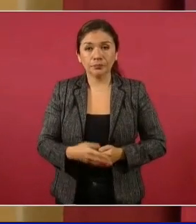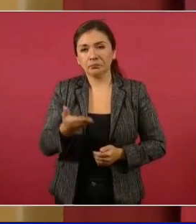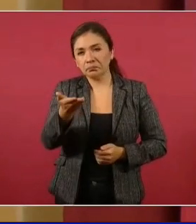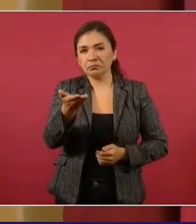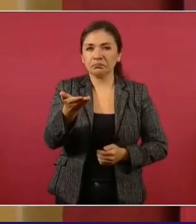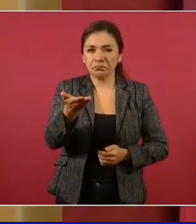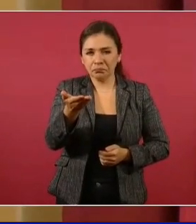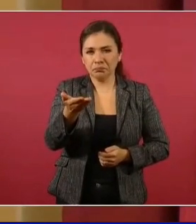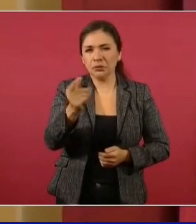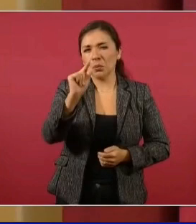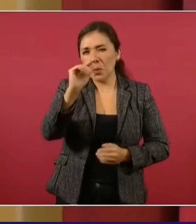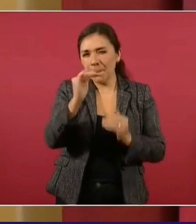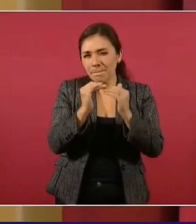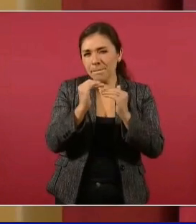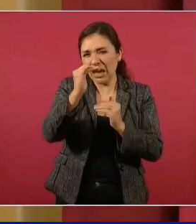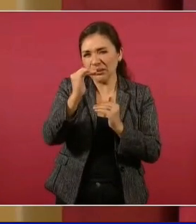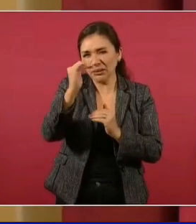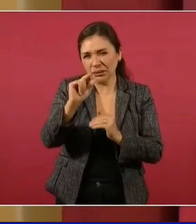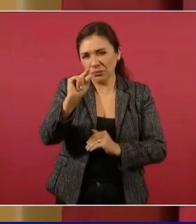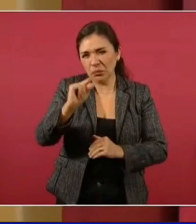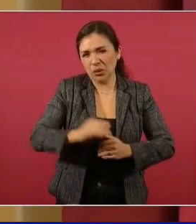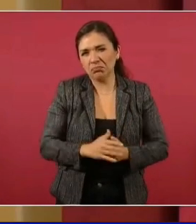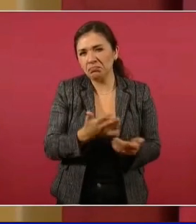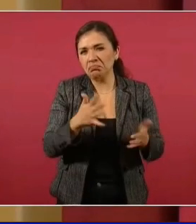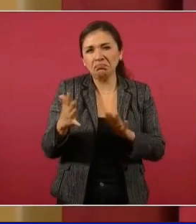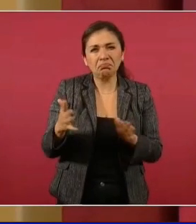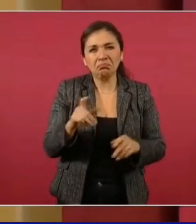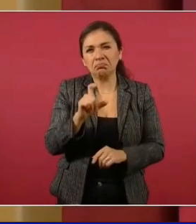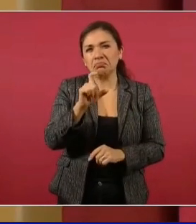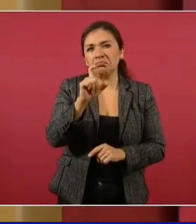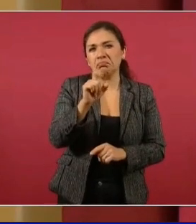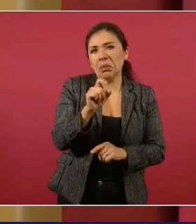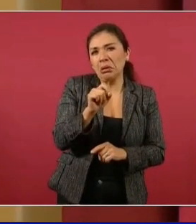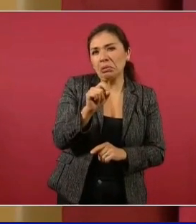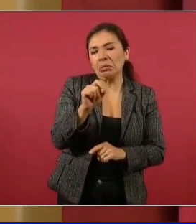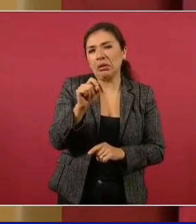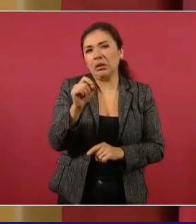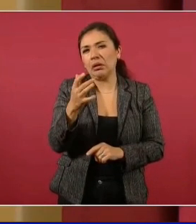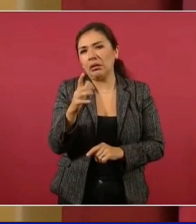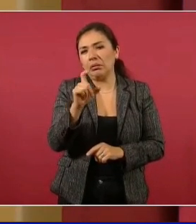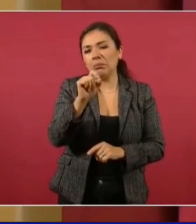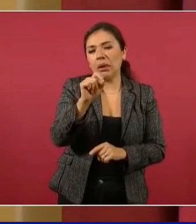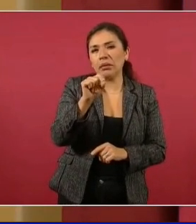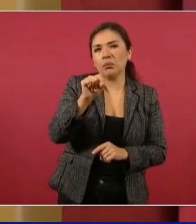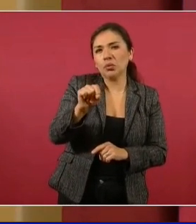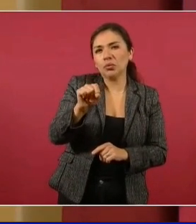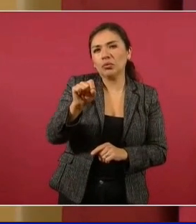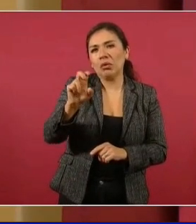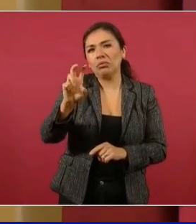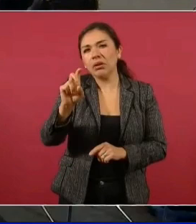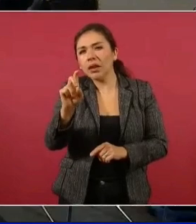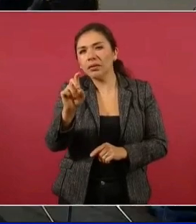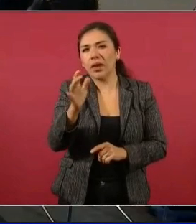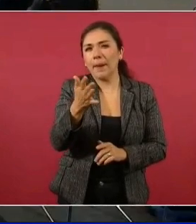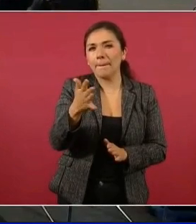Agarramos un poquito más alto, como 20-20, 20-30. ¿No llegará a 21?